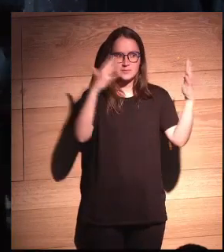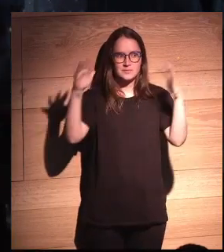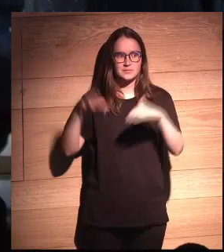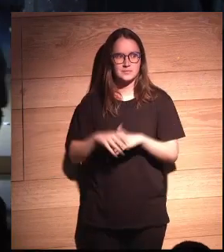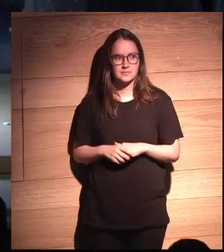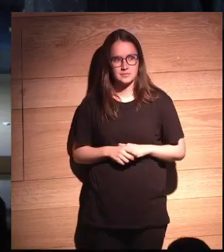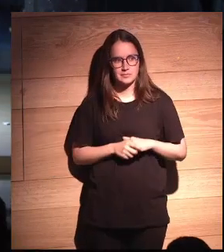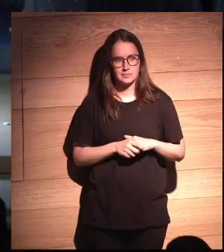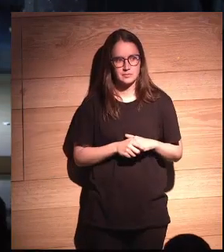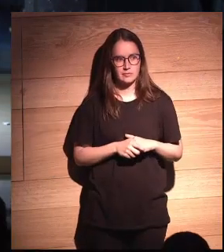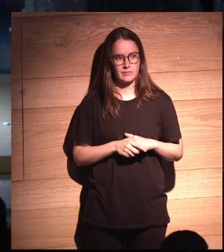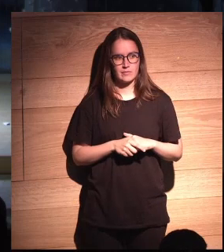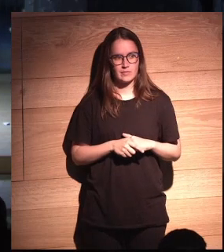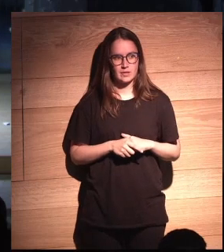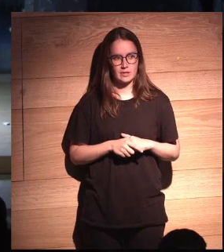Gracias.